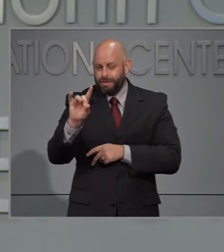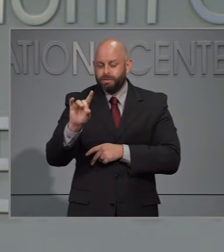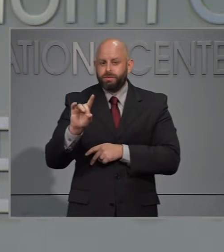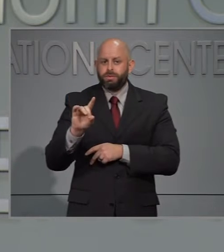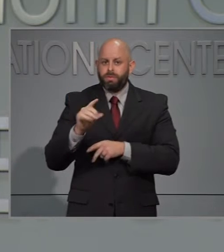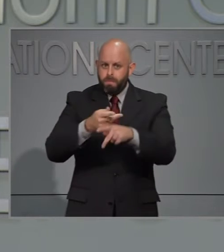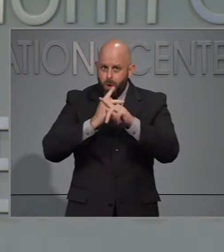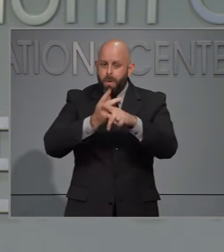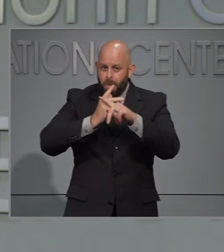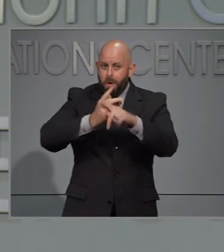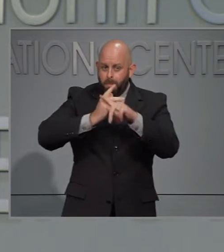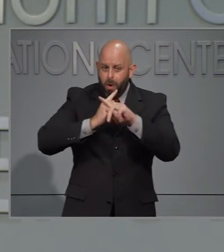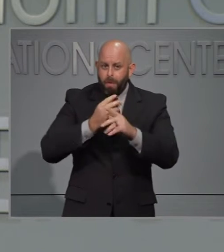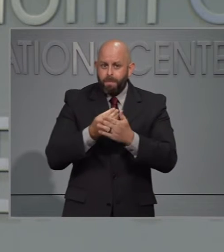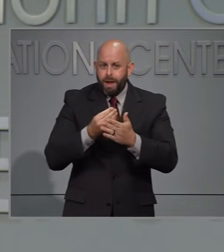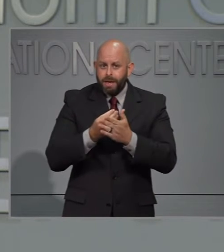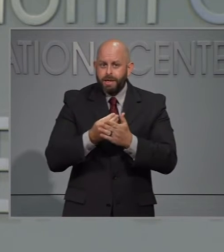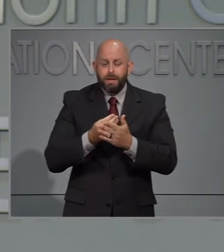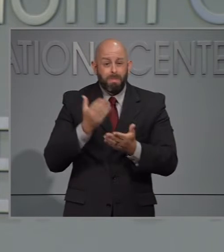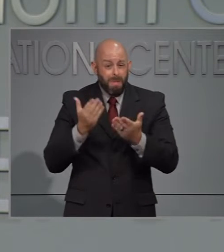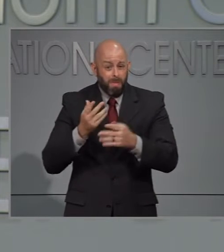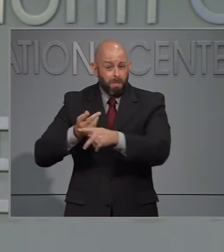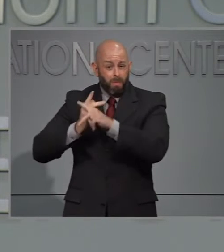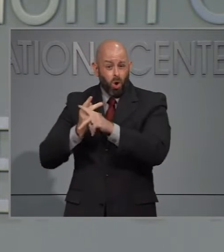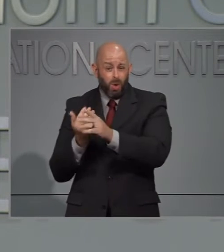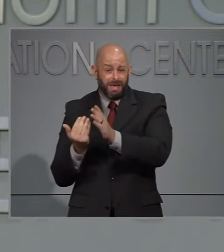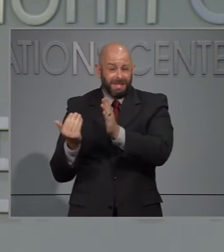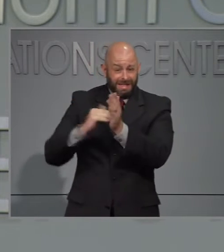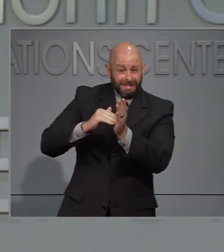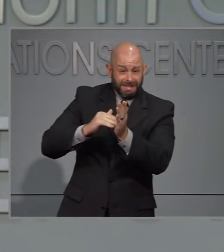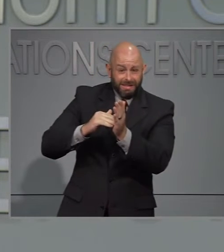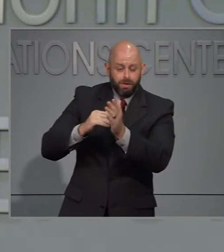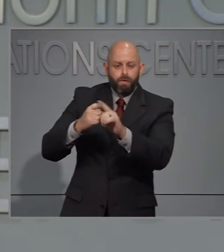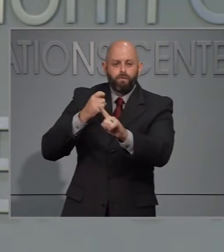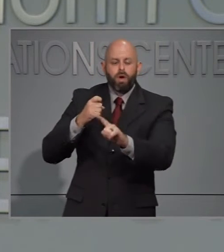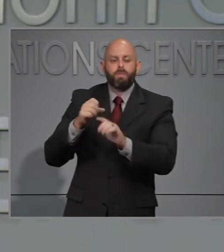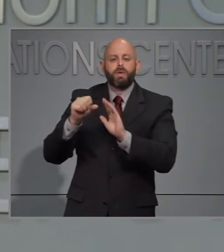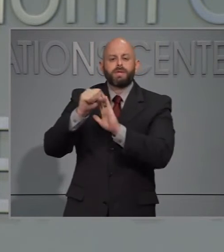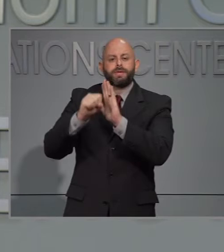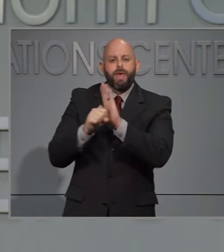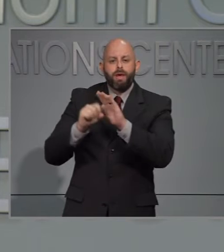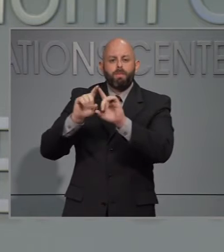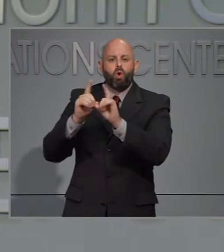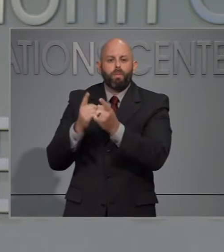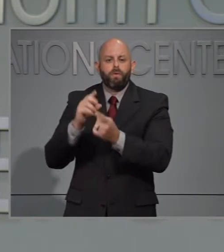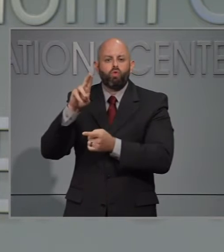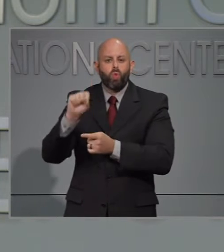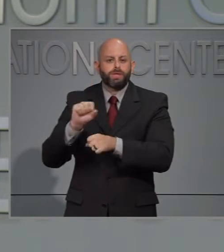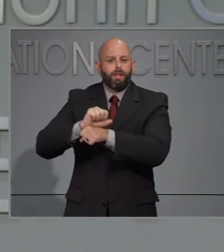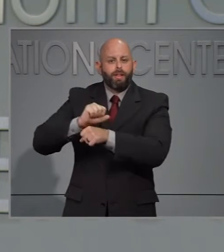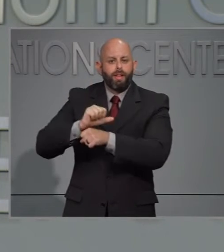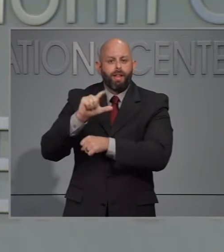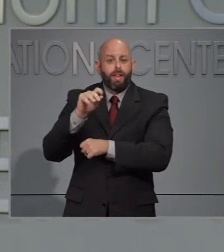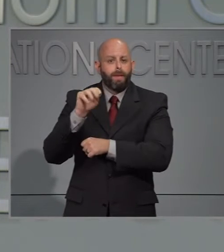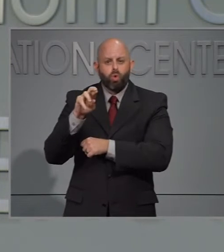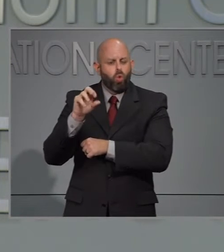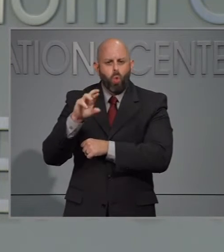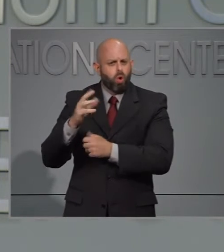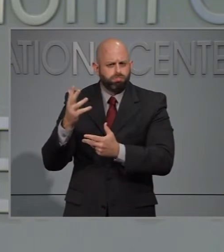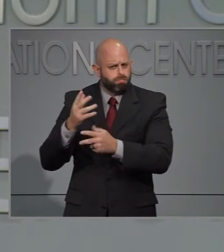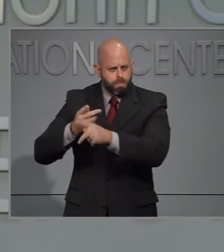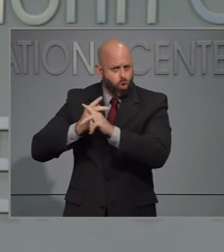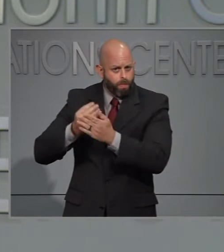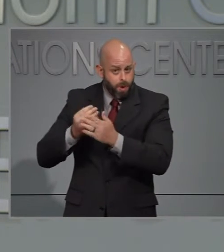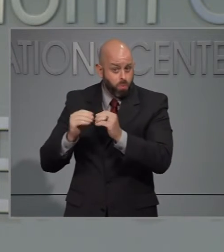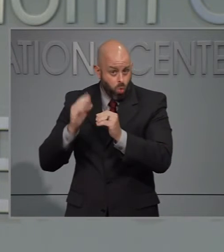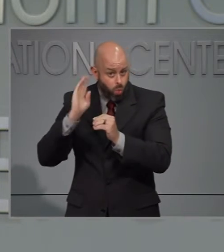a tomar dinero por prestado del Departamento de Trabajo o el Departamento de la Tesorería? ¿Eso es algo que su administración está considerando?